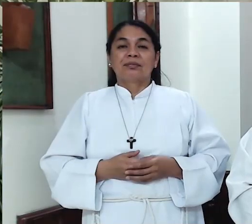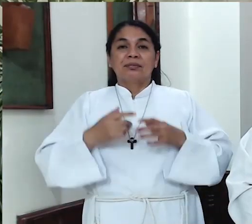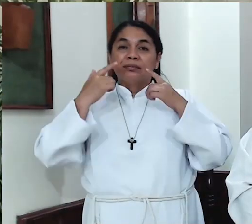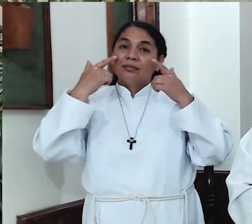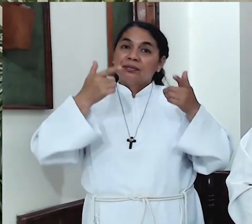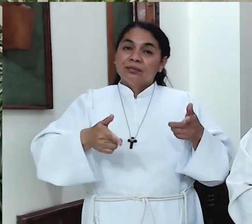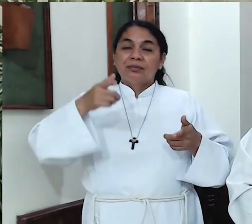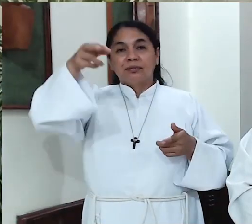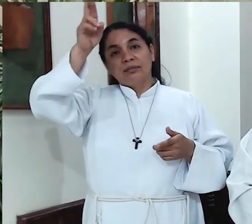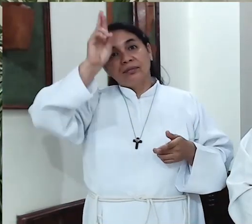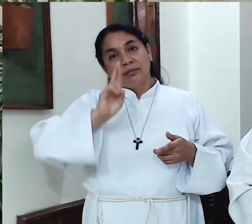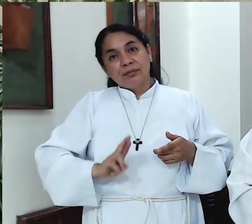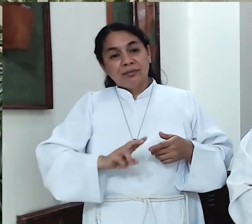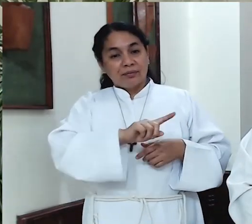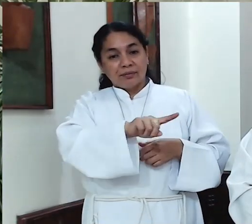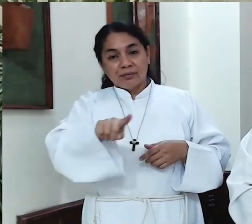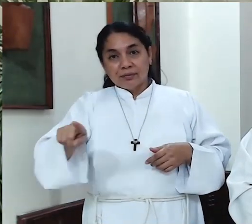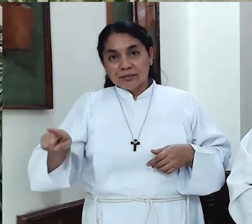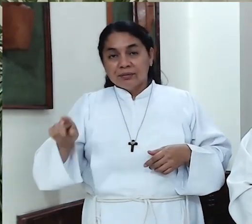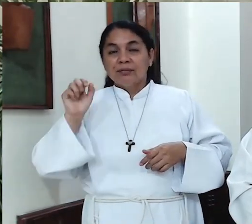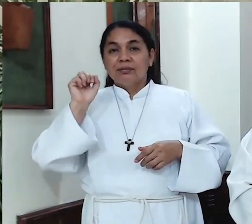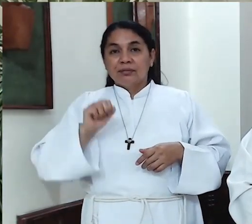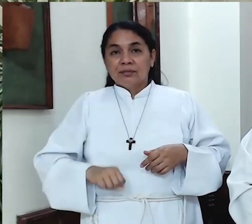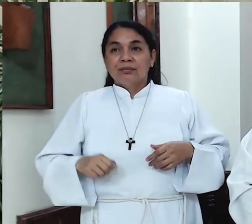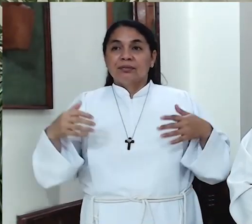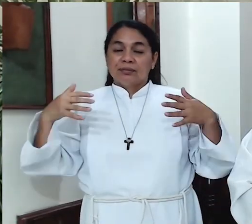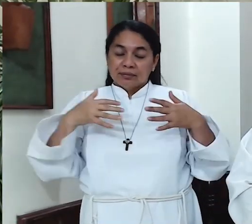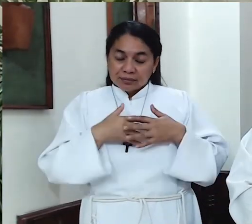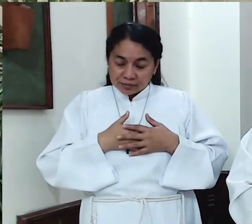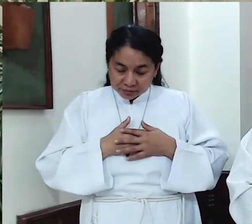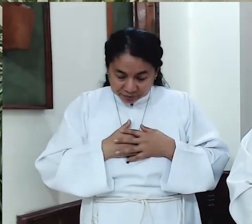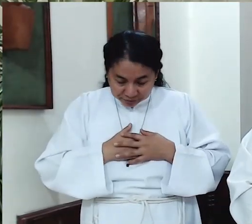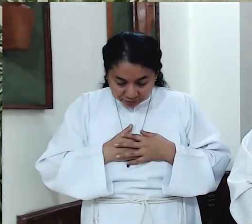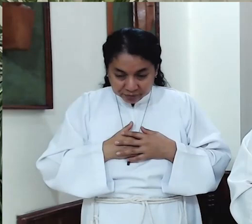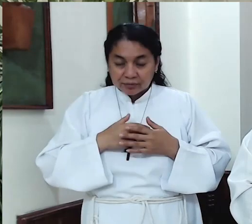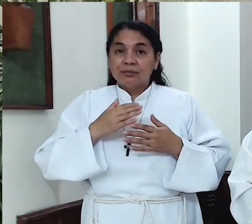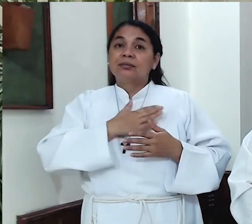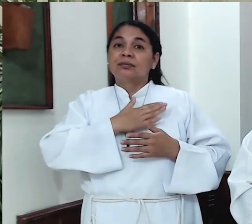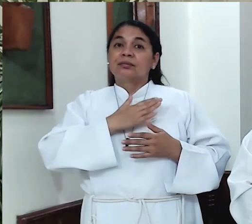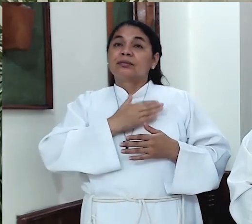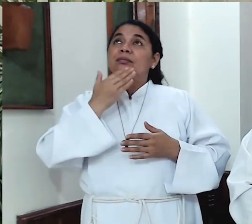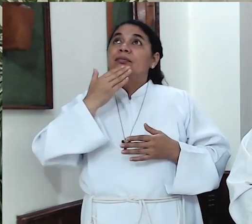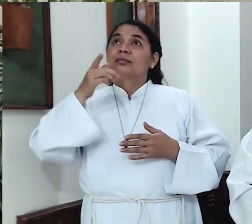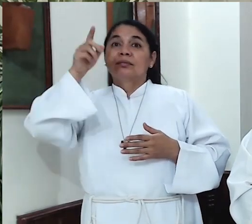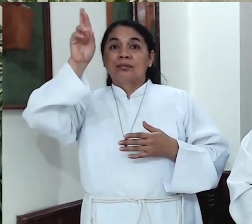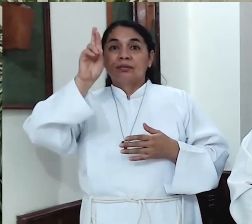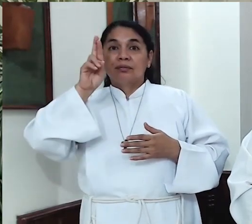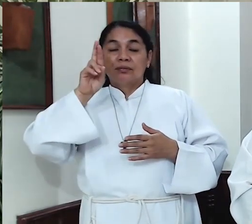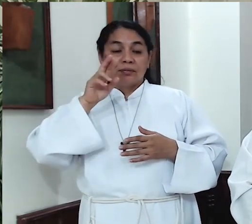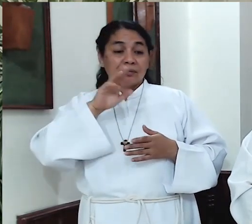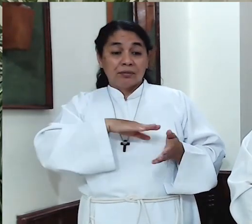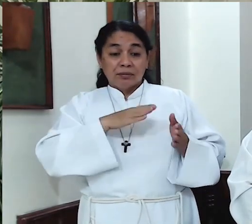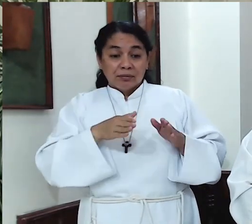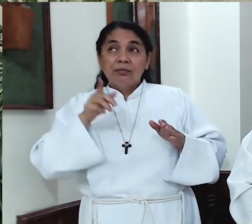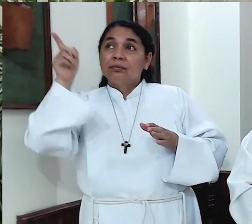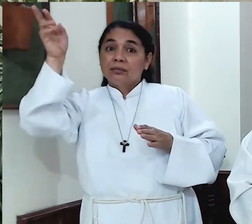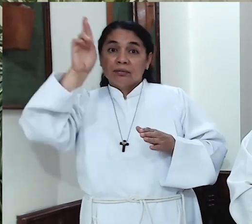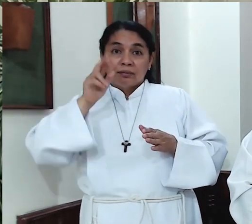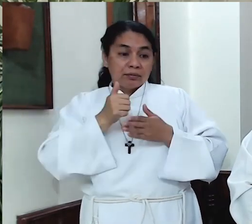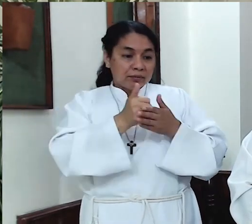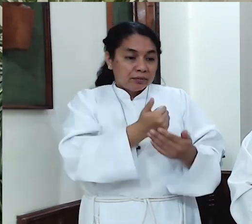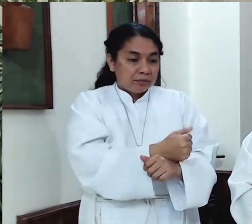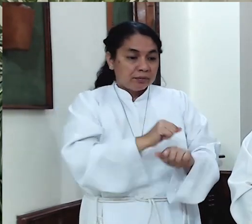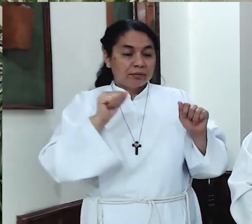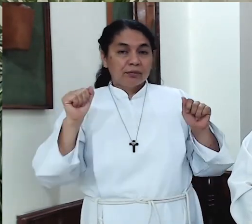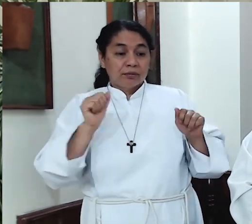cuida el Señor de aquellos que lo temen y en su bondad confían. Lo salva de la muerte y en épocas de hambre